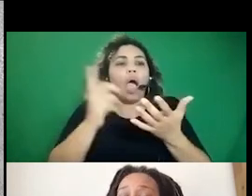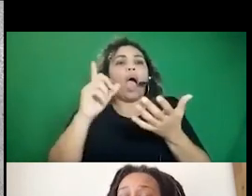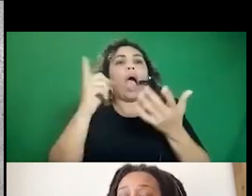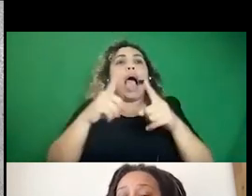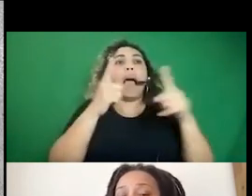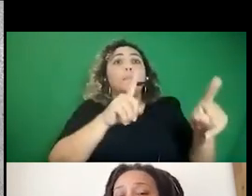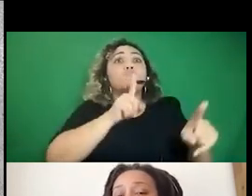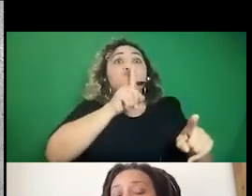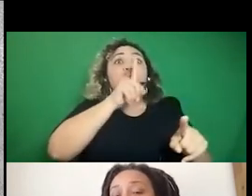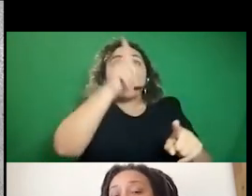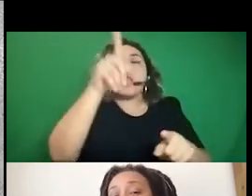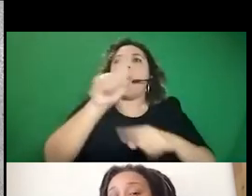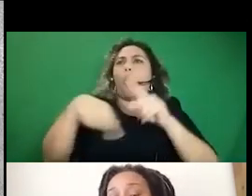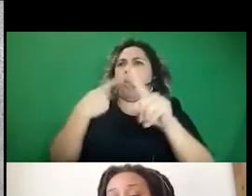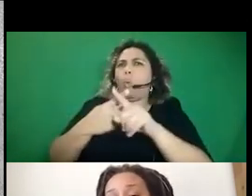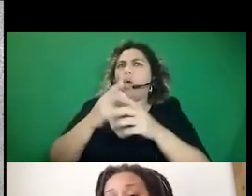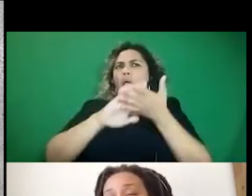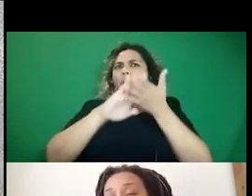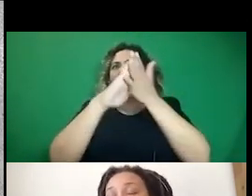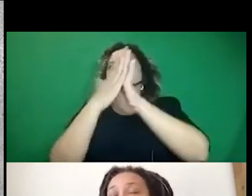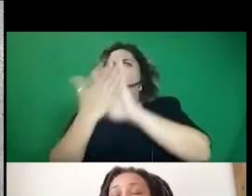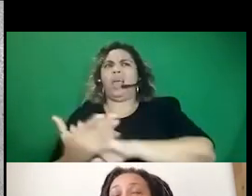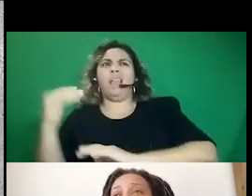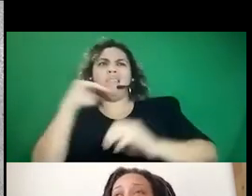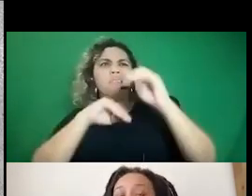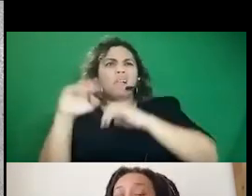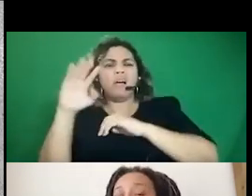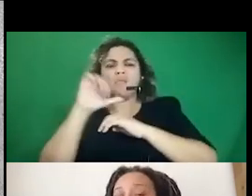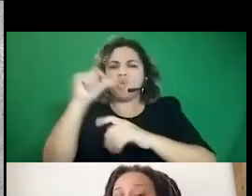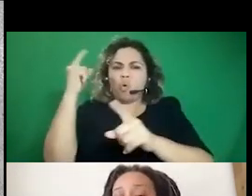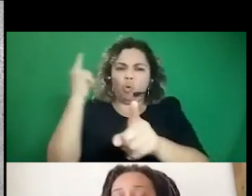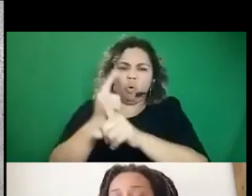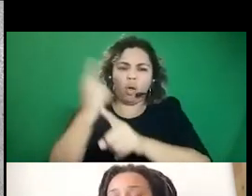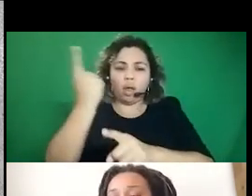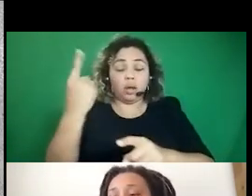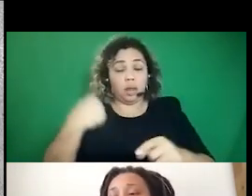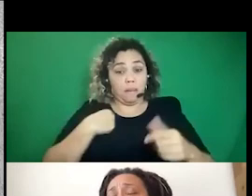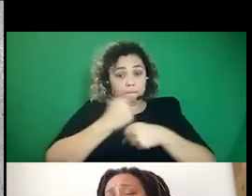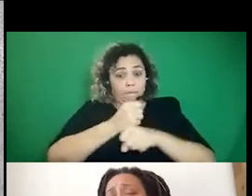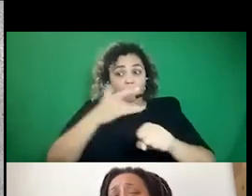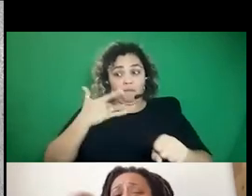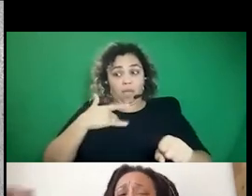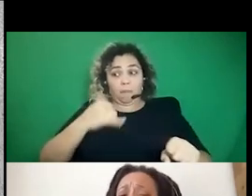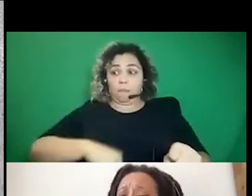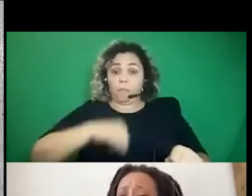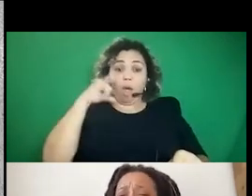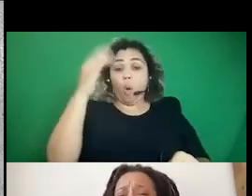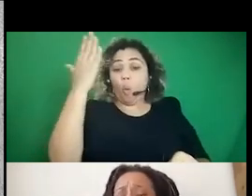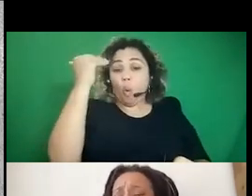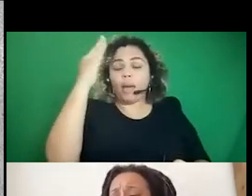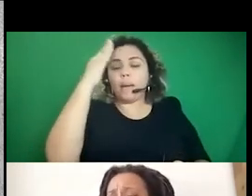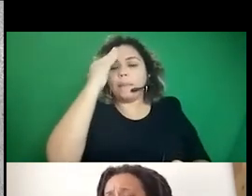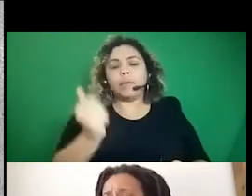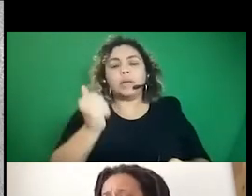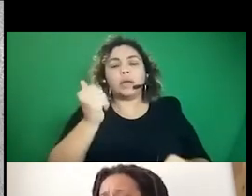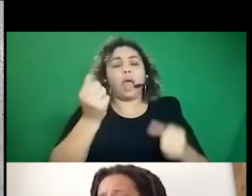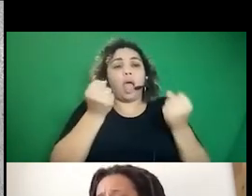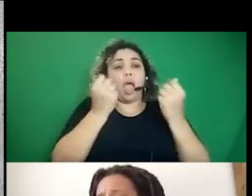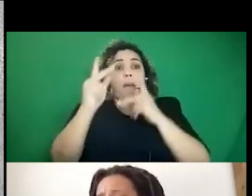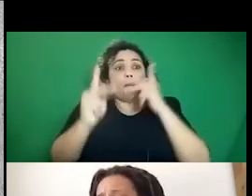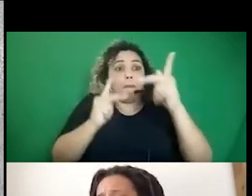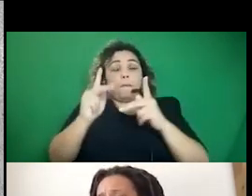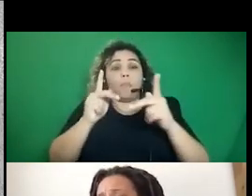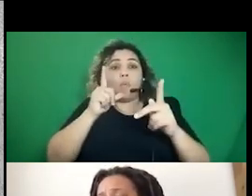importante poder distinguir donde las conversaciones son auténticas y no